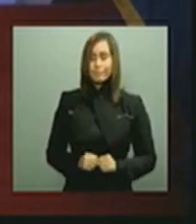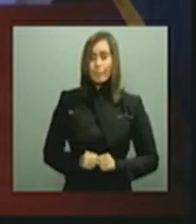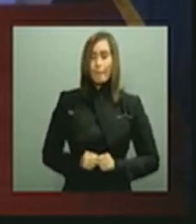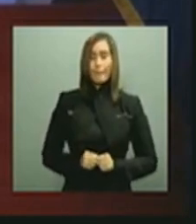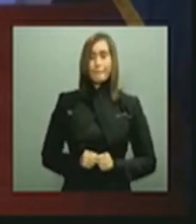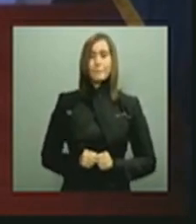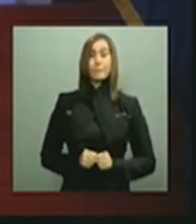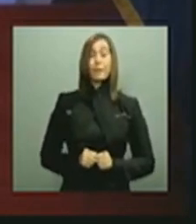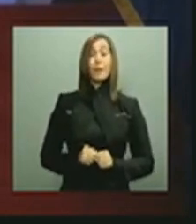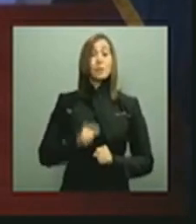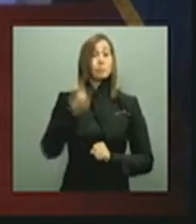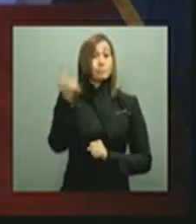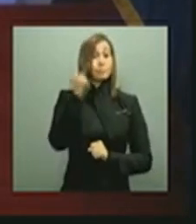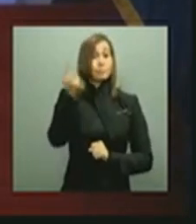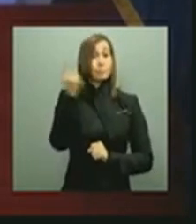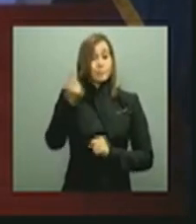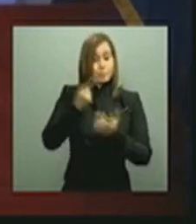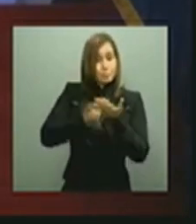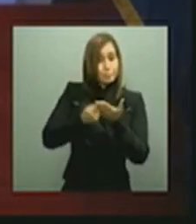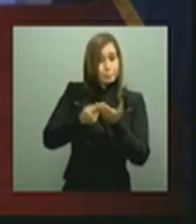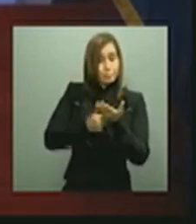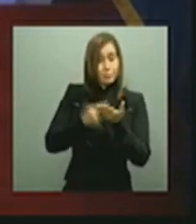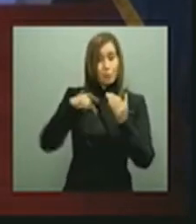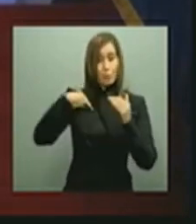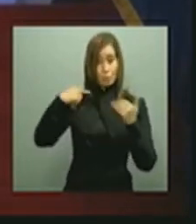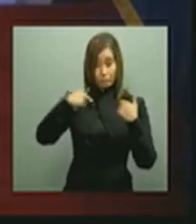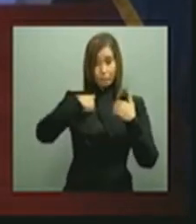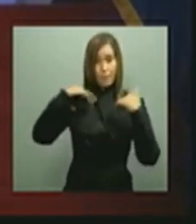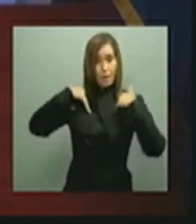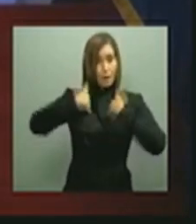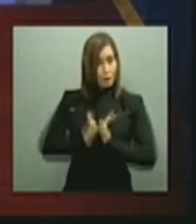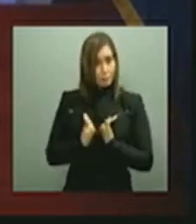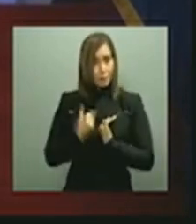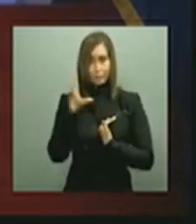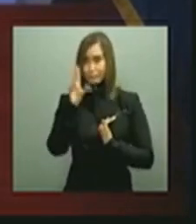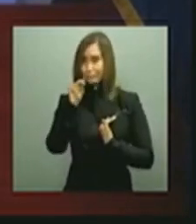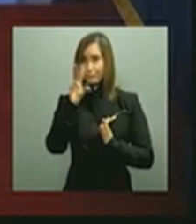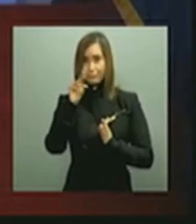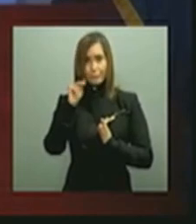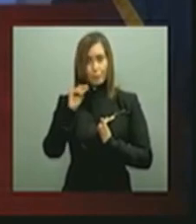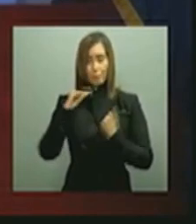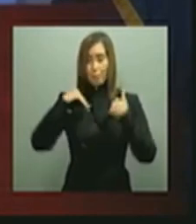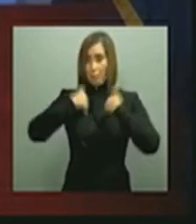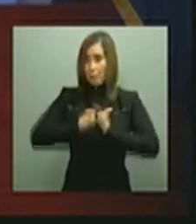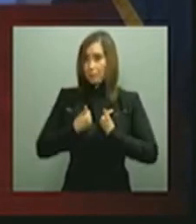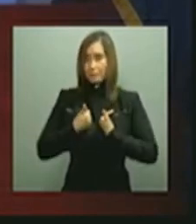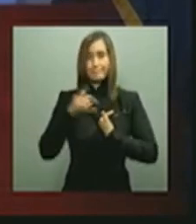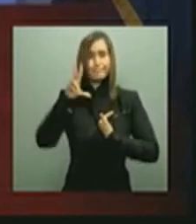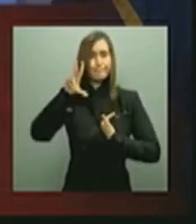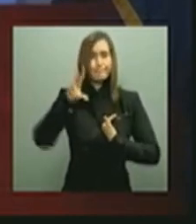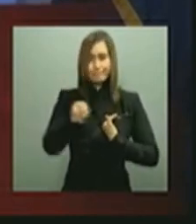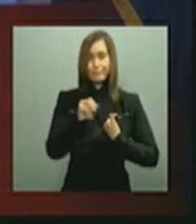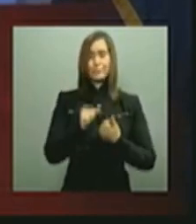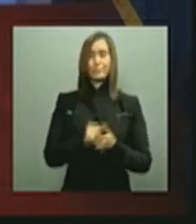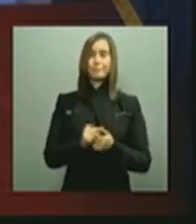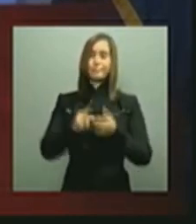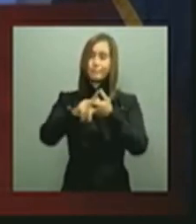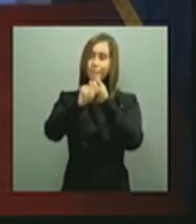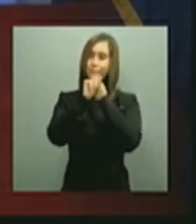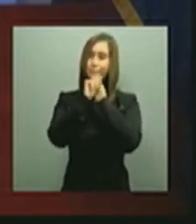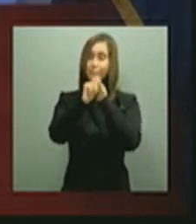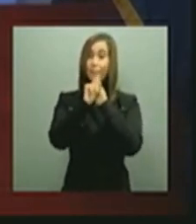Ejecutivo, integrada por comunicadores, abogados, sociedad civil, o sea, una serie